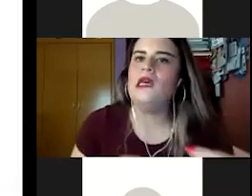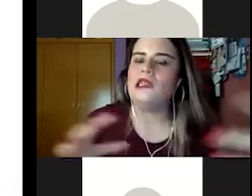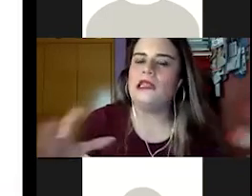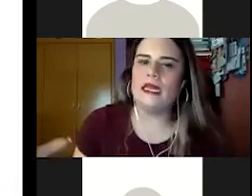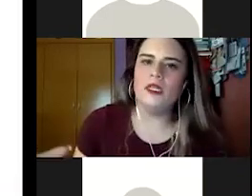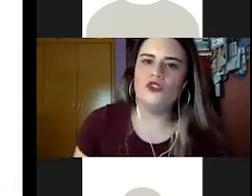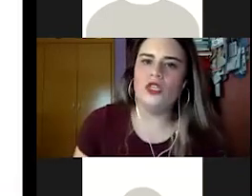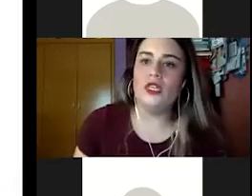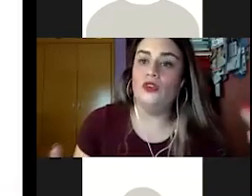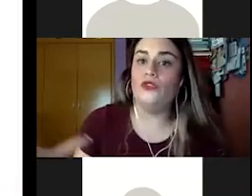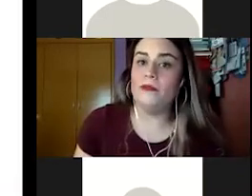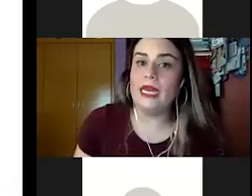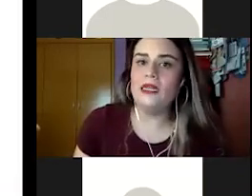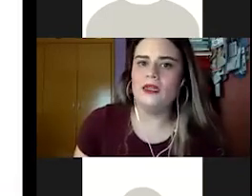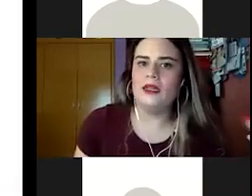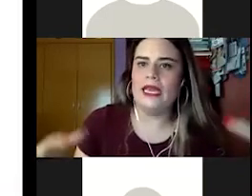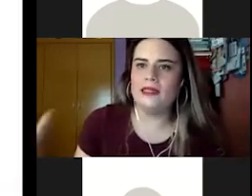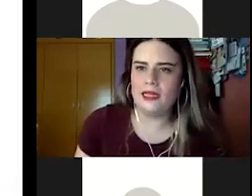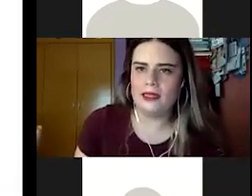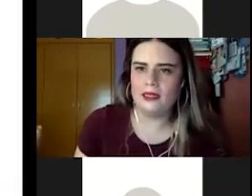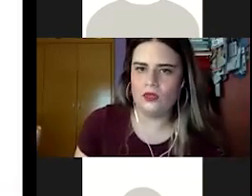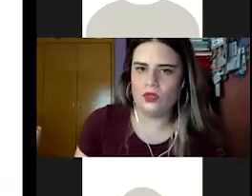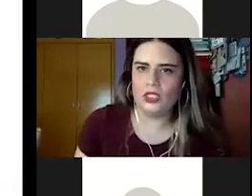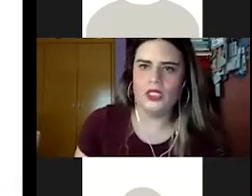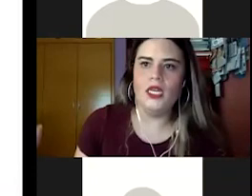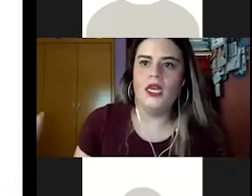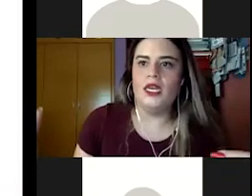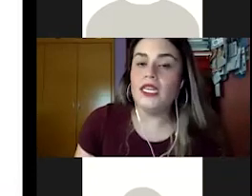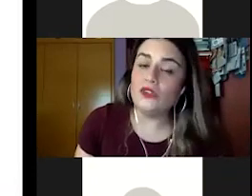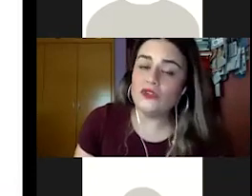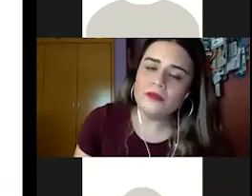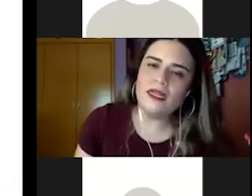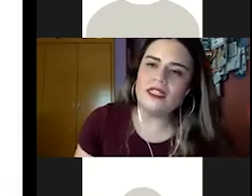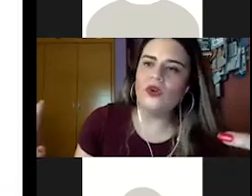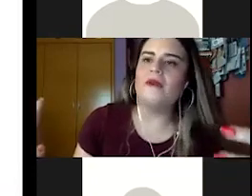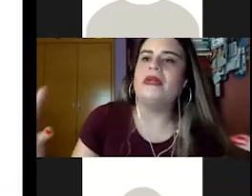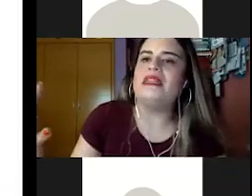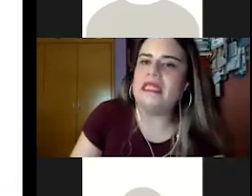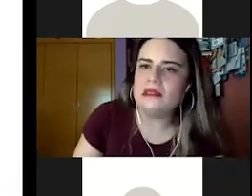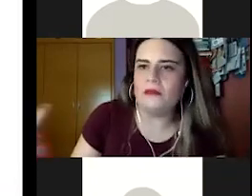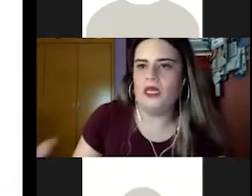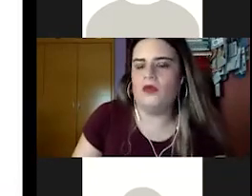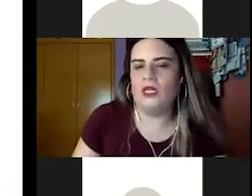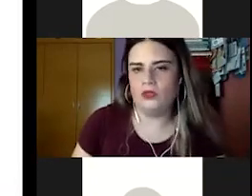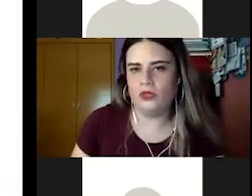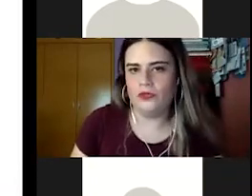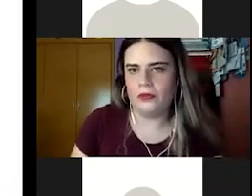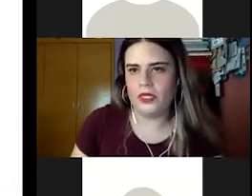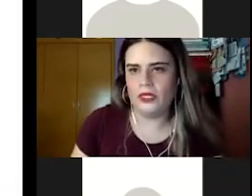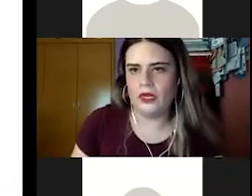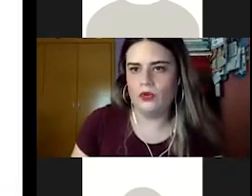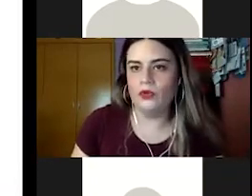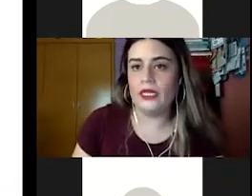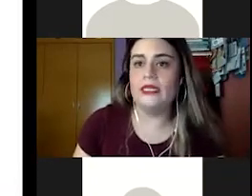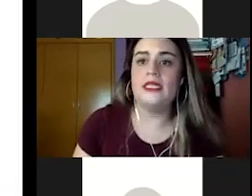idea de que al menos en lo formal están estas cosas. Y en lo formal es lo que presenta México en estos informes